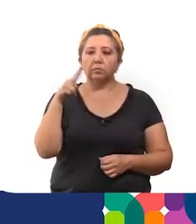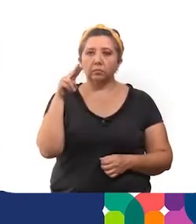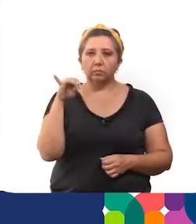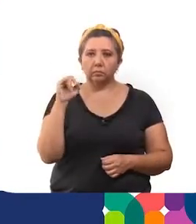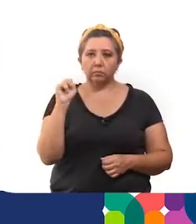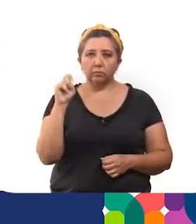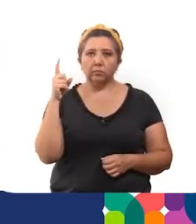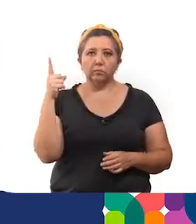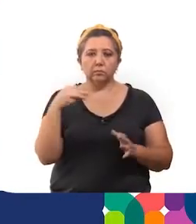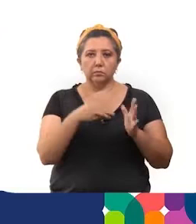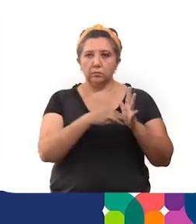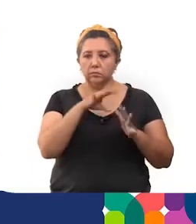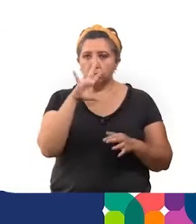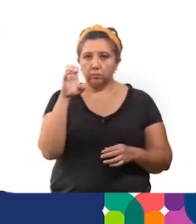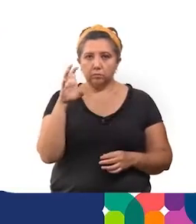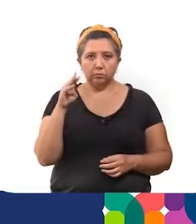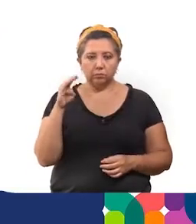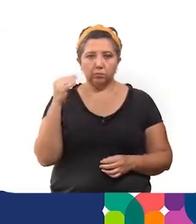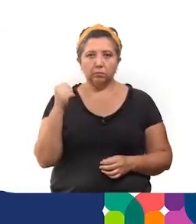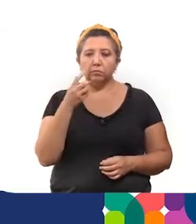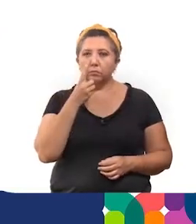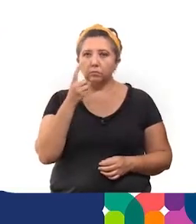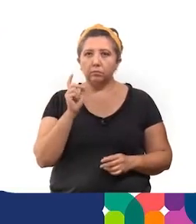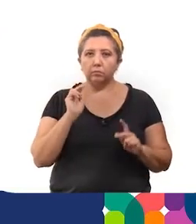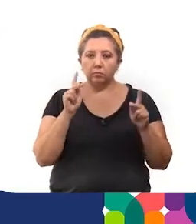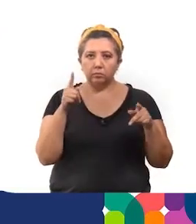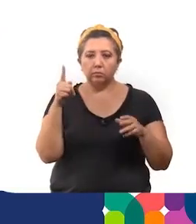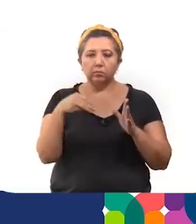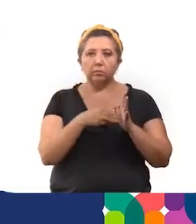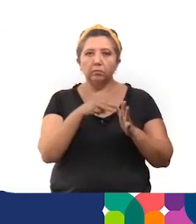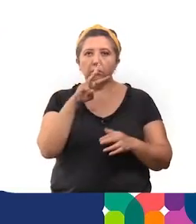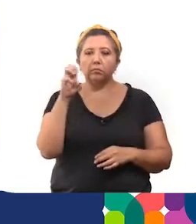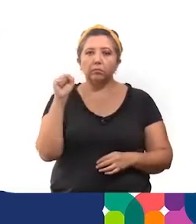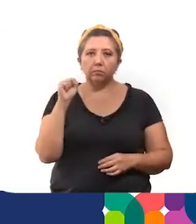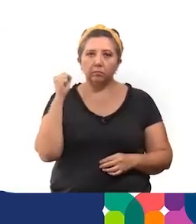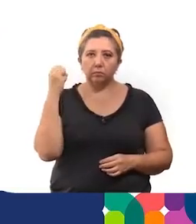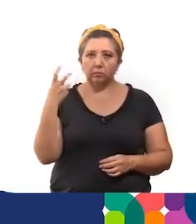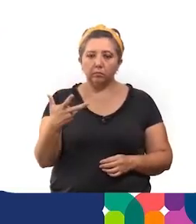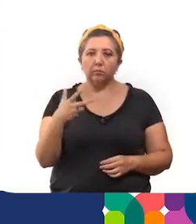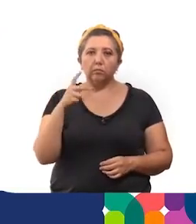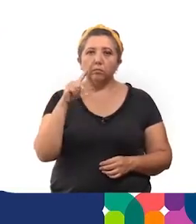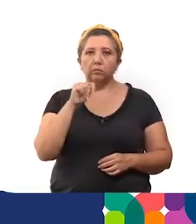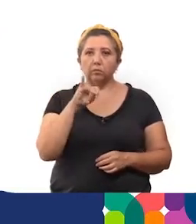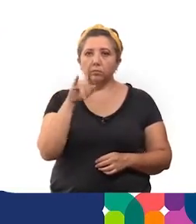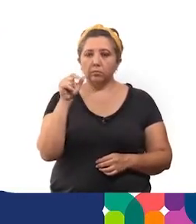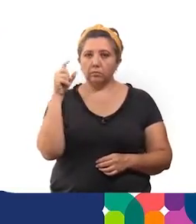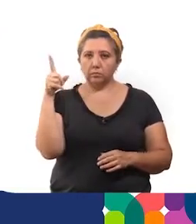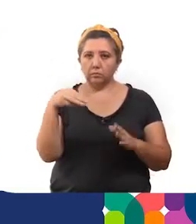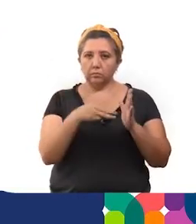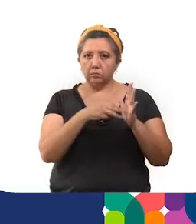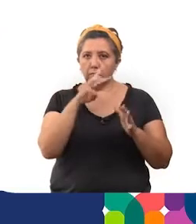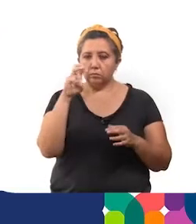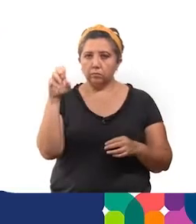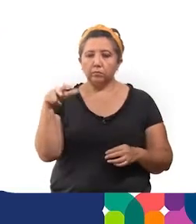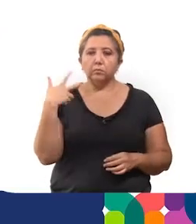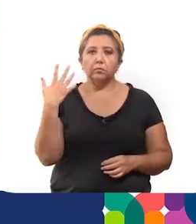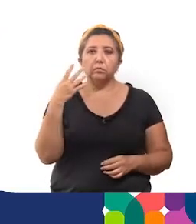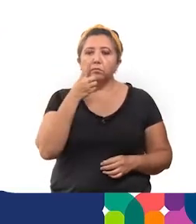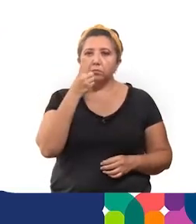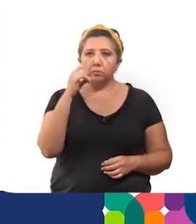Canacín 1.599, Progreso 1.368, Tizimín 1.314,